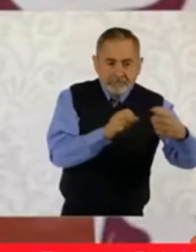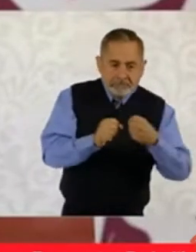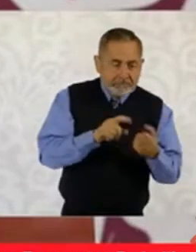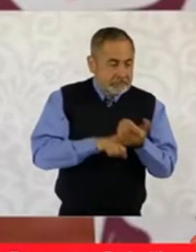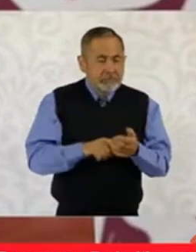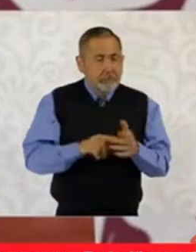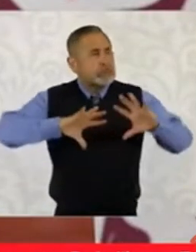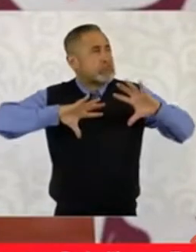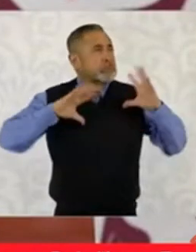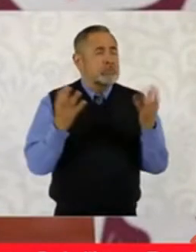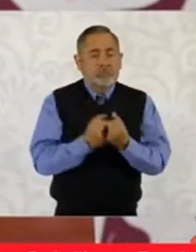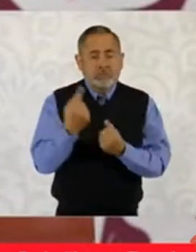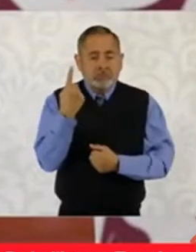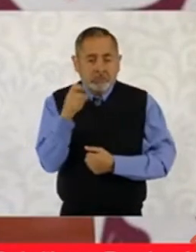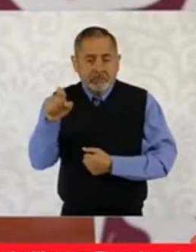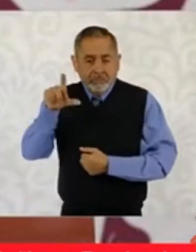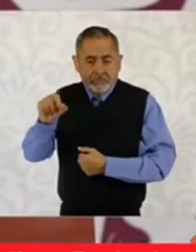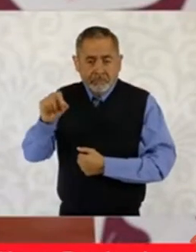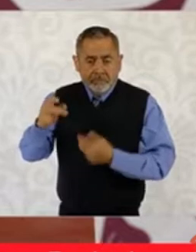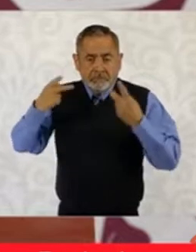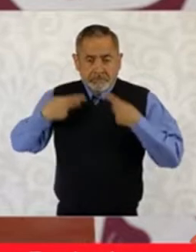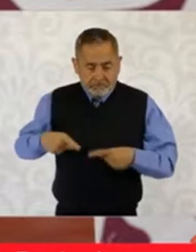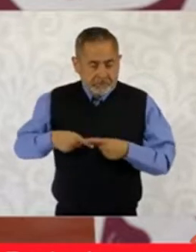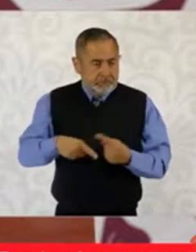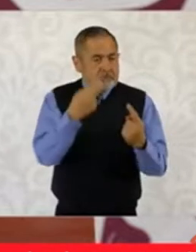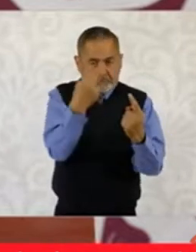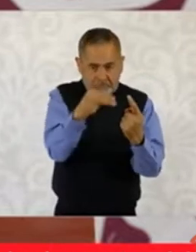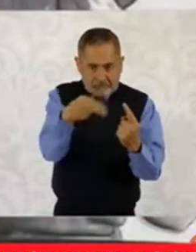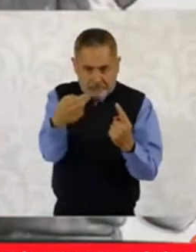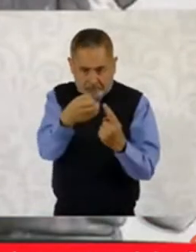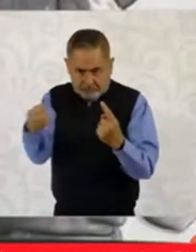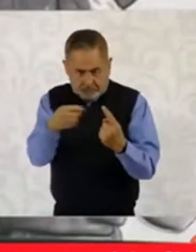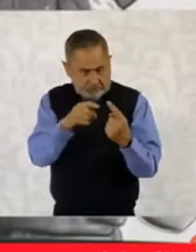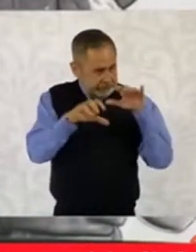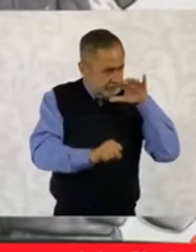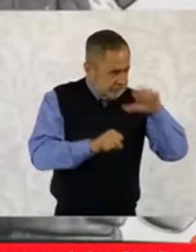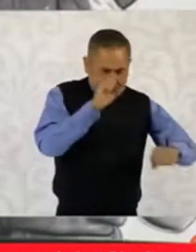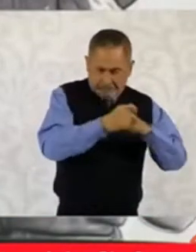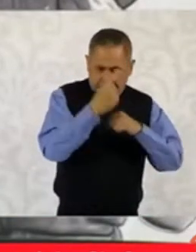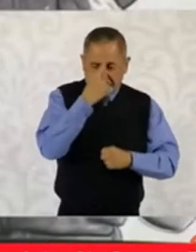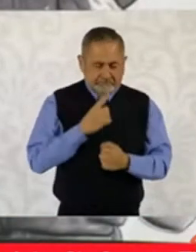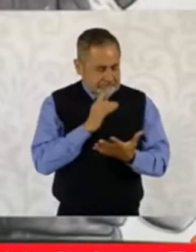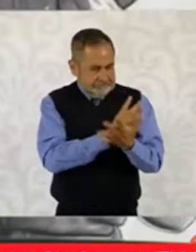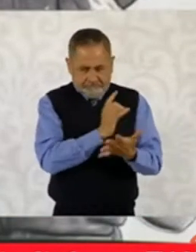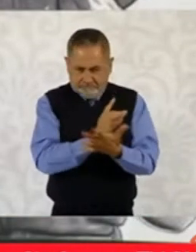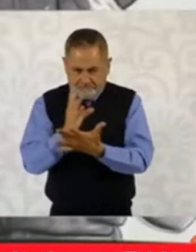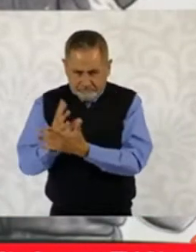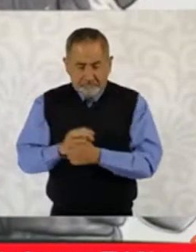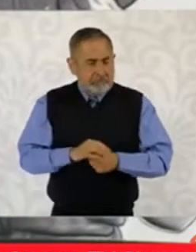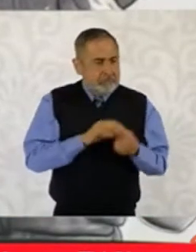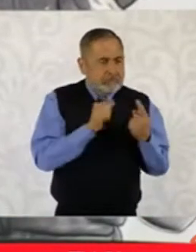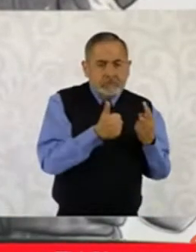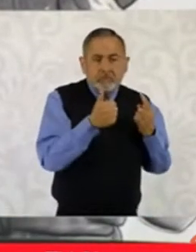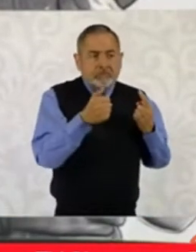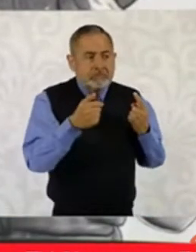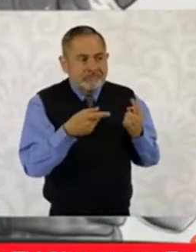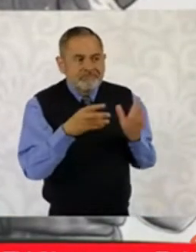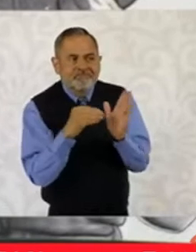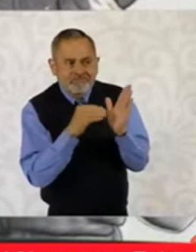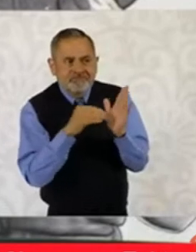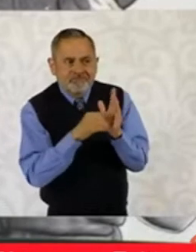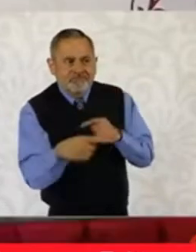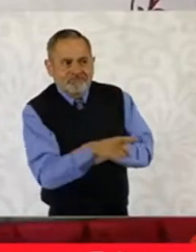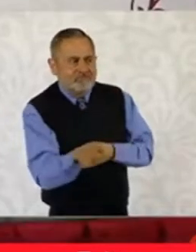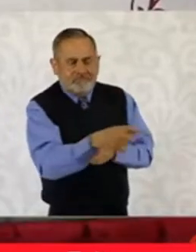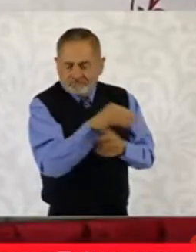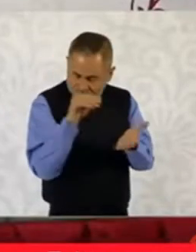de 120 personas, muchas ya con nombre y apellido, algunas detenidas, otras personas que sabemos que siguen formando parte